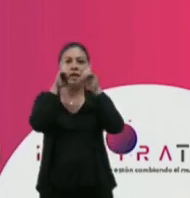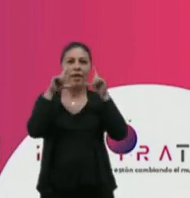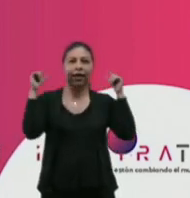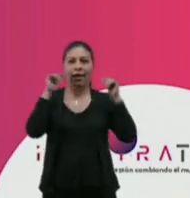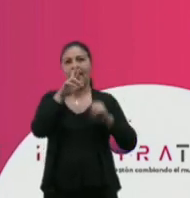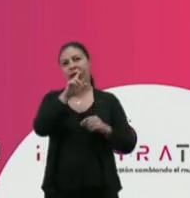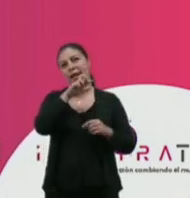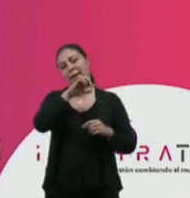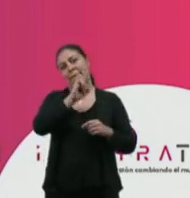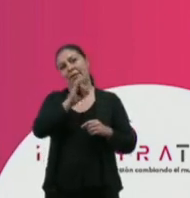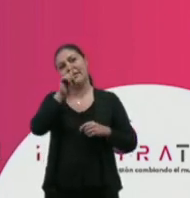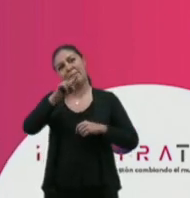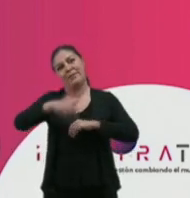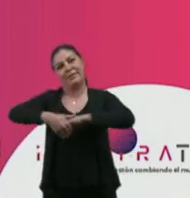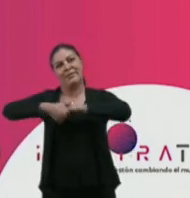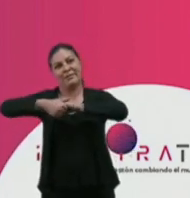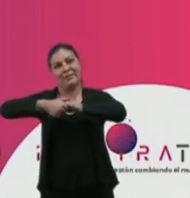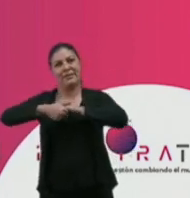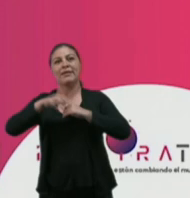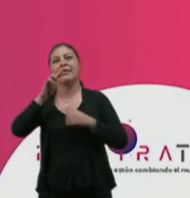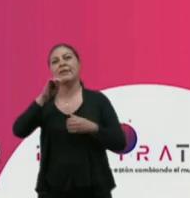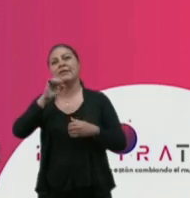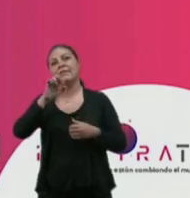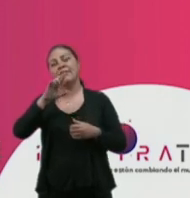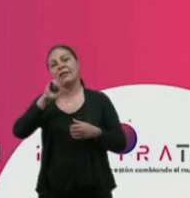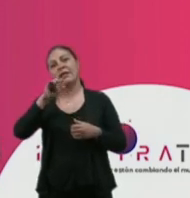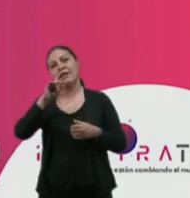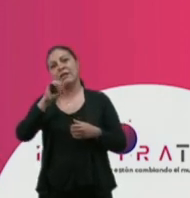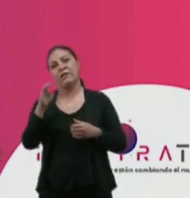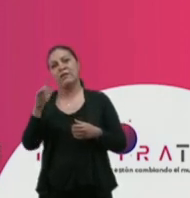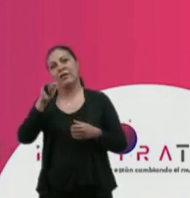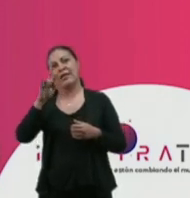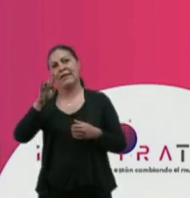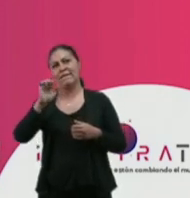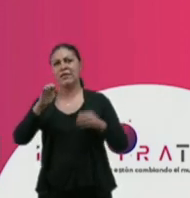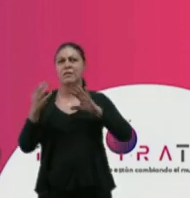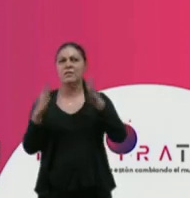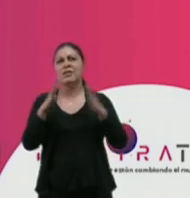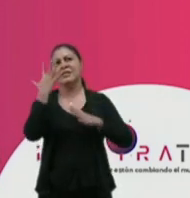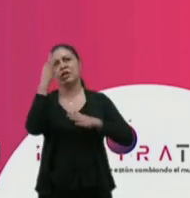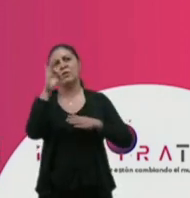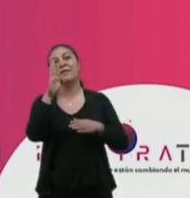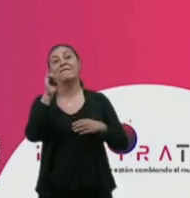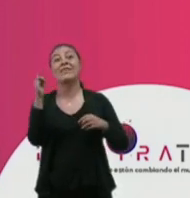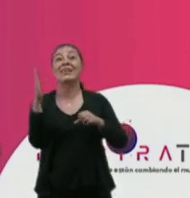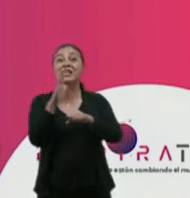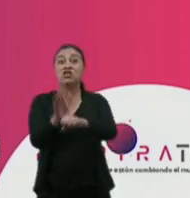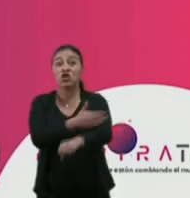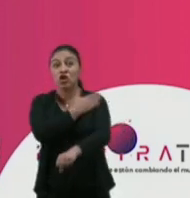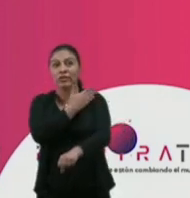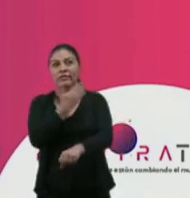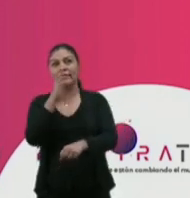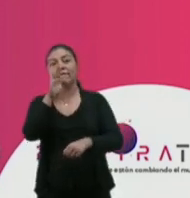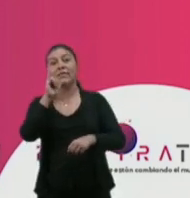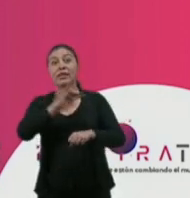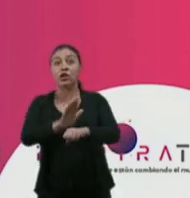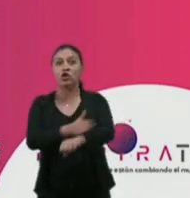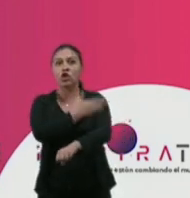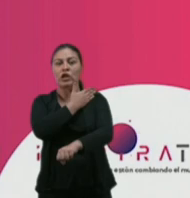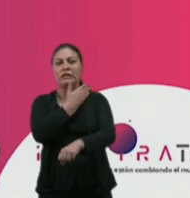Libre. Han pasado ya más esa marca de los 50 billones de dólares, así que habrá mucho interés de mucha gente, así que